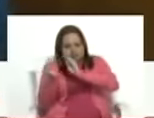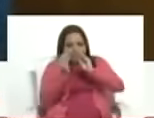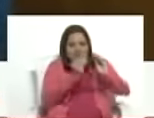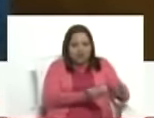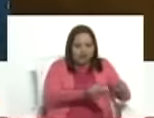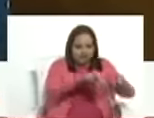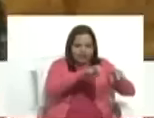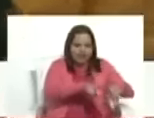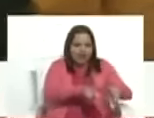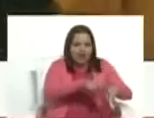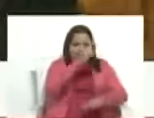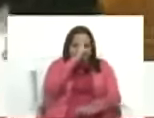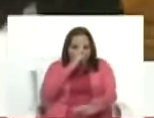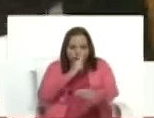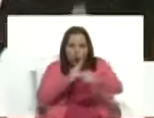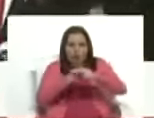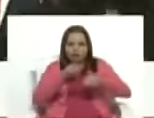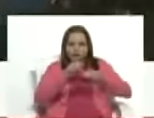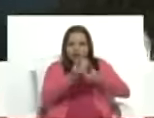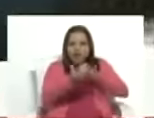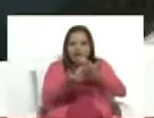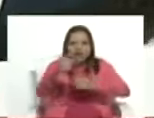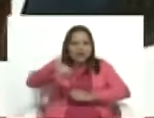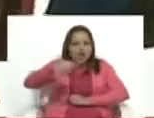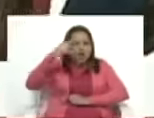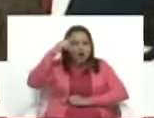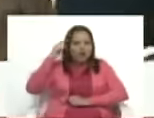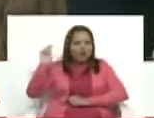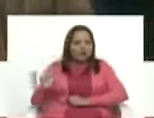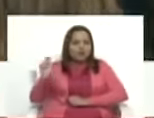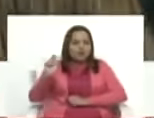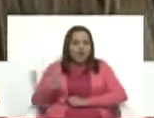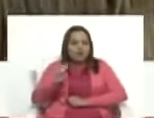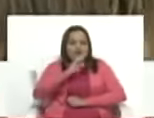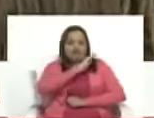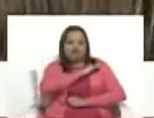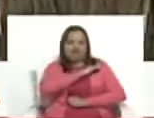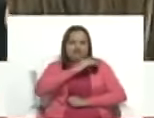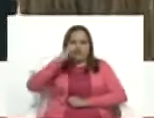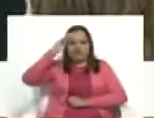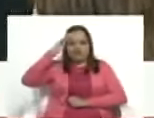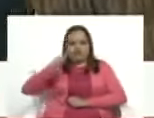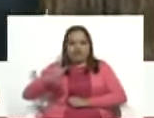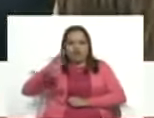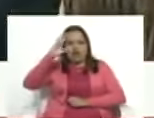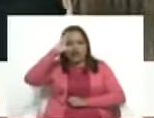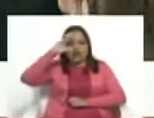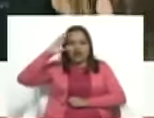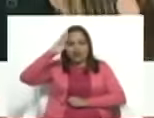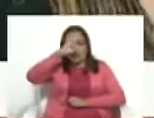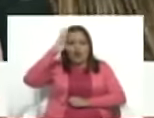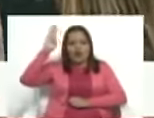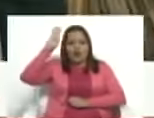honorable orador de orden el día de hoy, el diputado capitán Diosdado Cabello Rondón. Adelante.